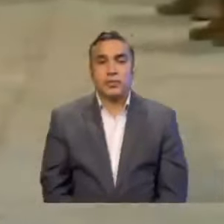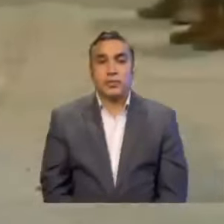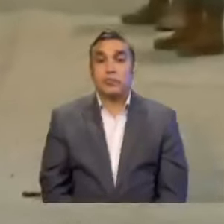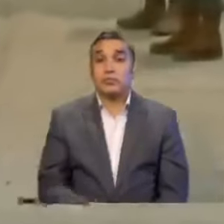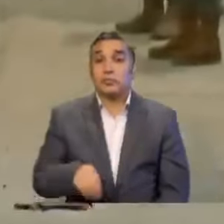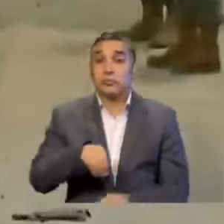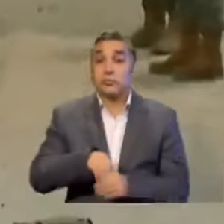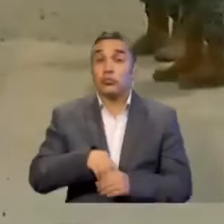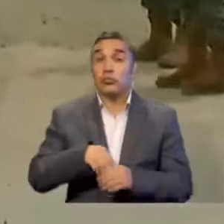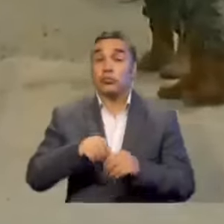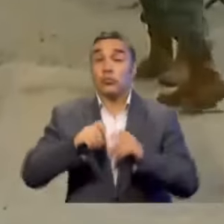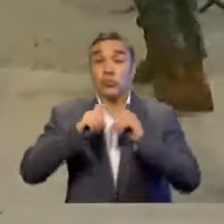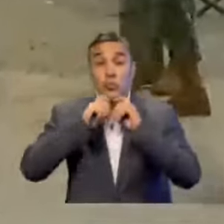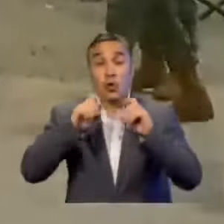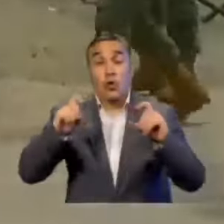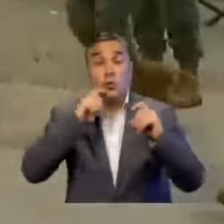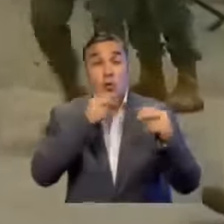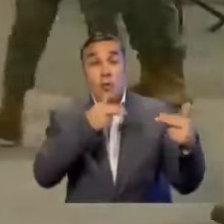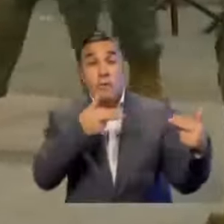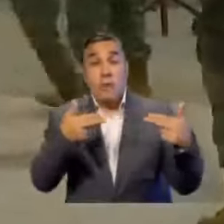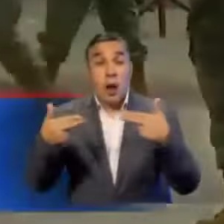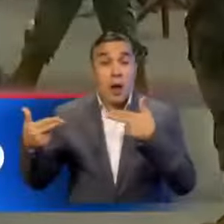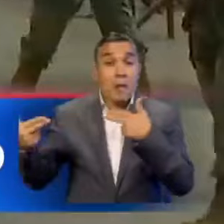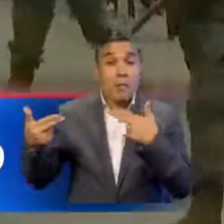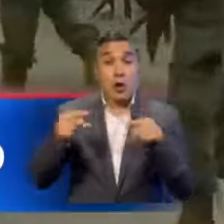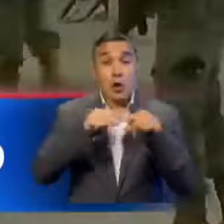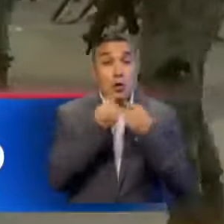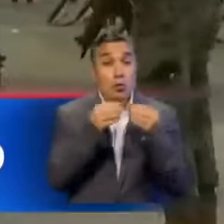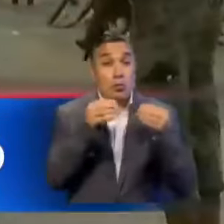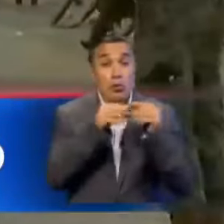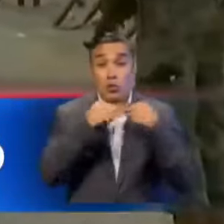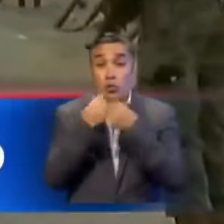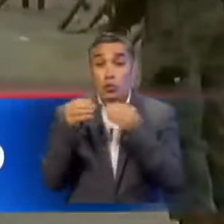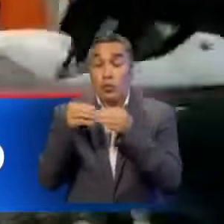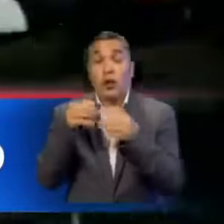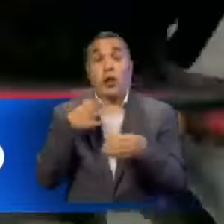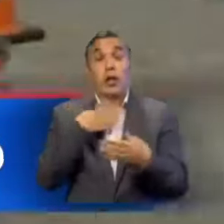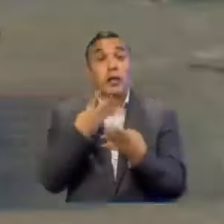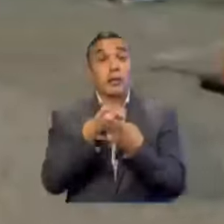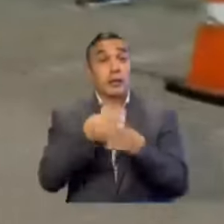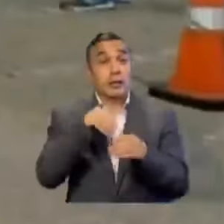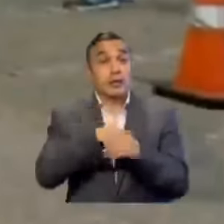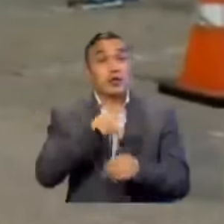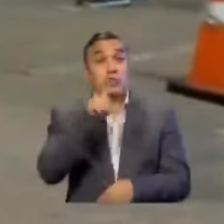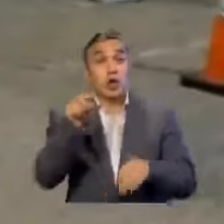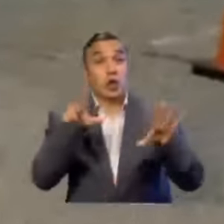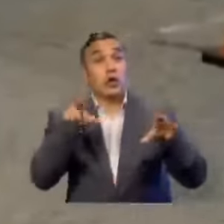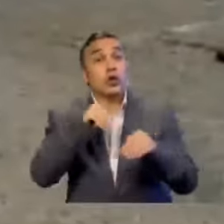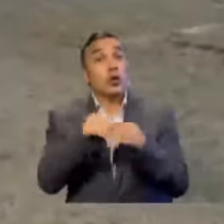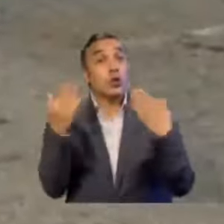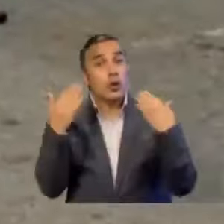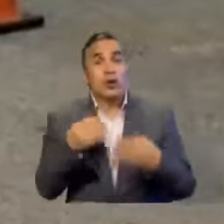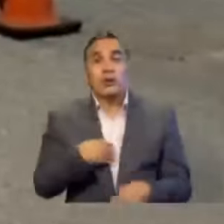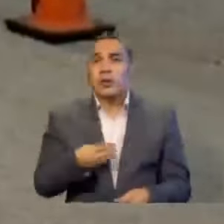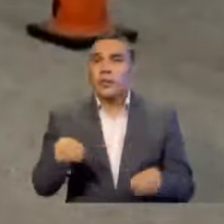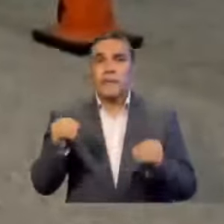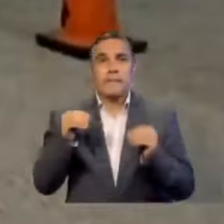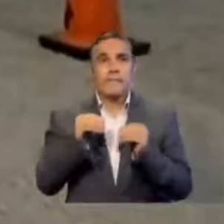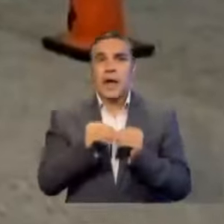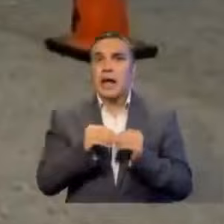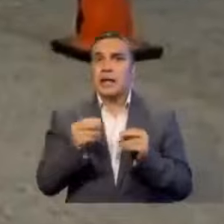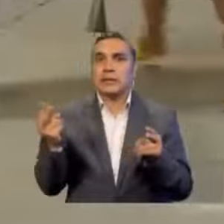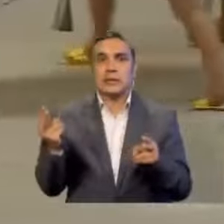Este ha sido uno de los amotinamientos y enfrentamientos entre bandas recluidas en el Centro de Privación de Libertad, Zonal 8 de Guayaquil, más extenso en